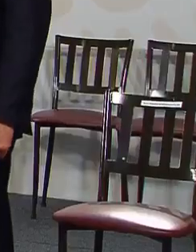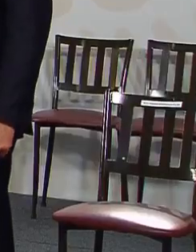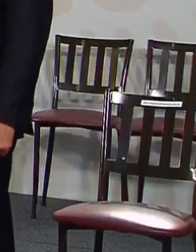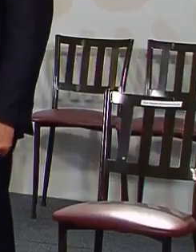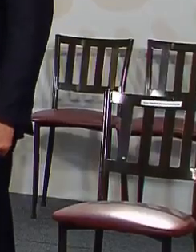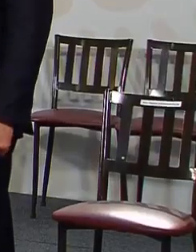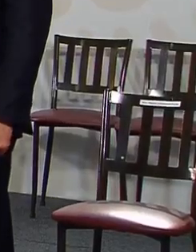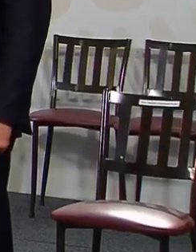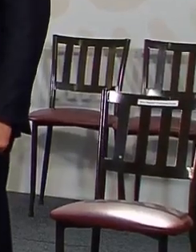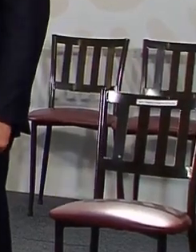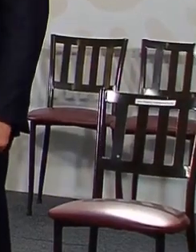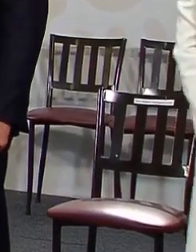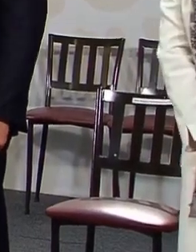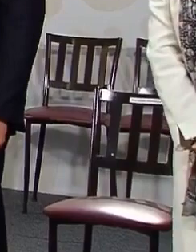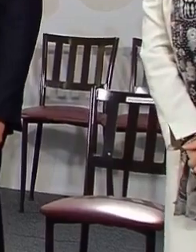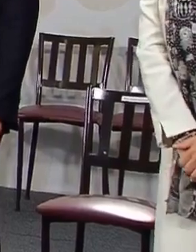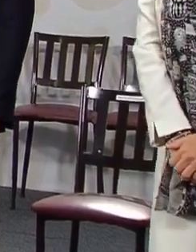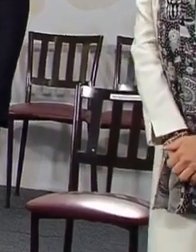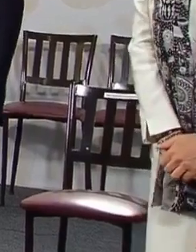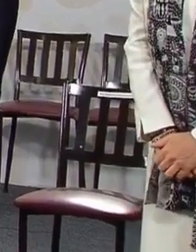Qué profesionalismo, gracias.